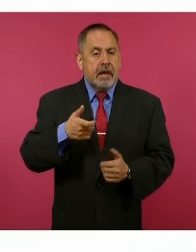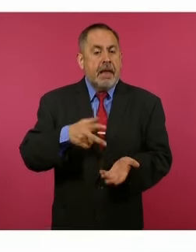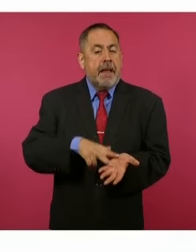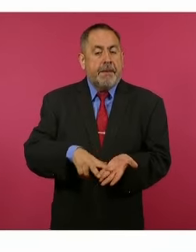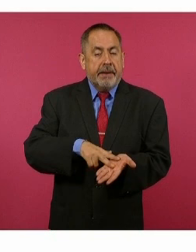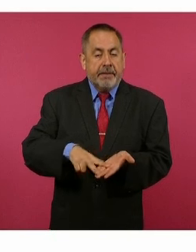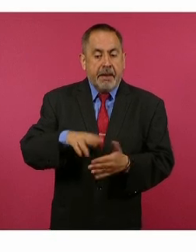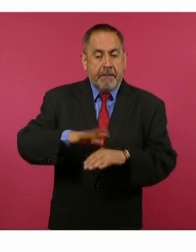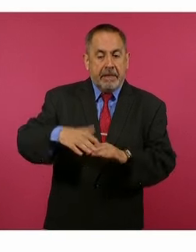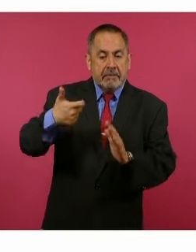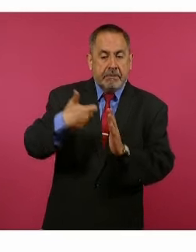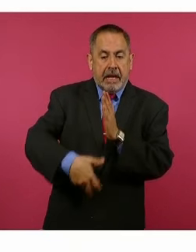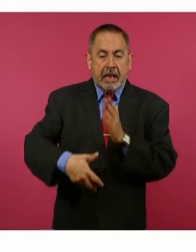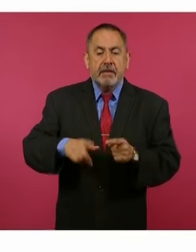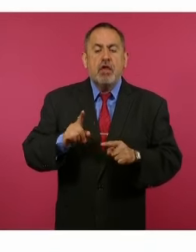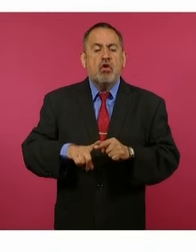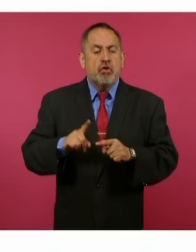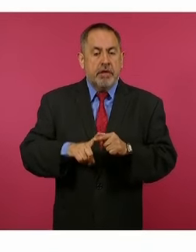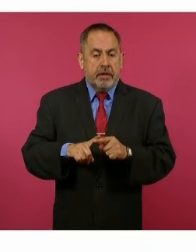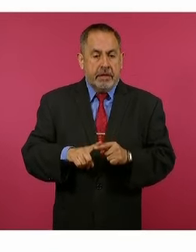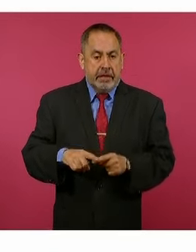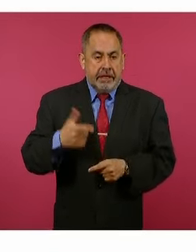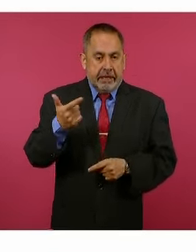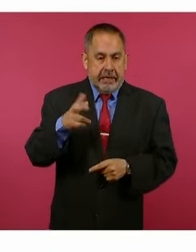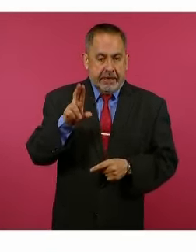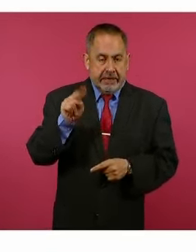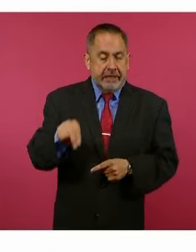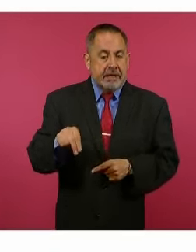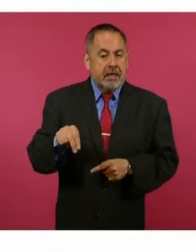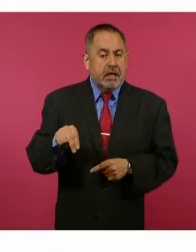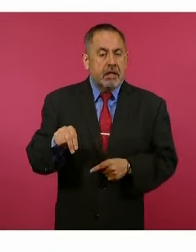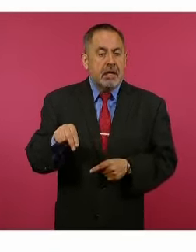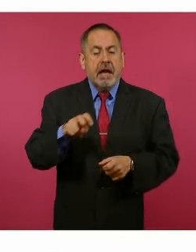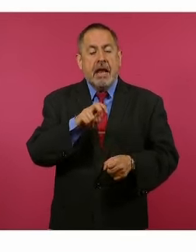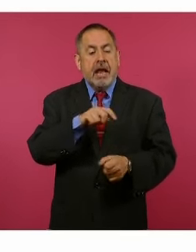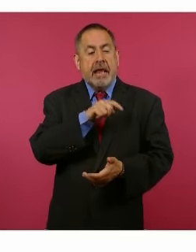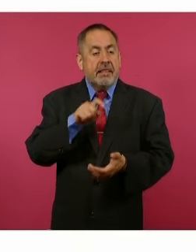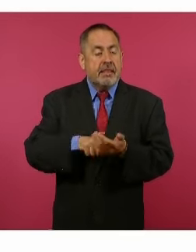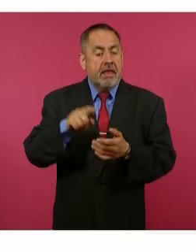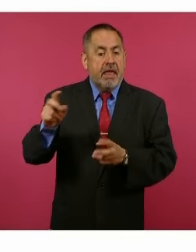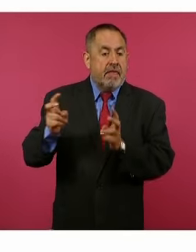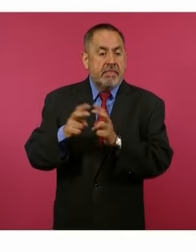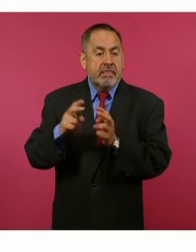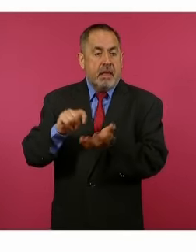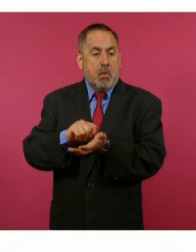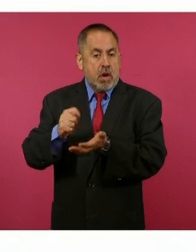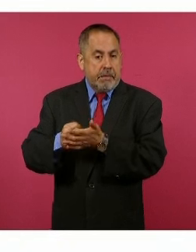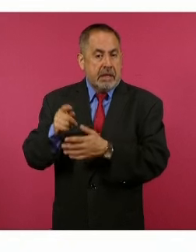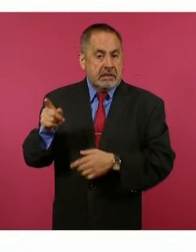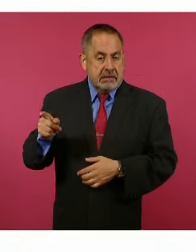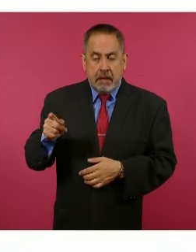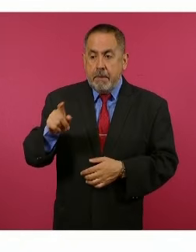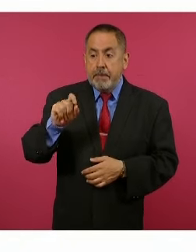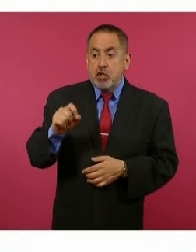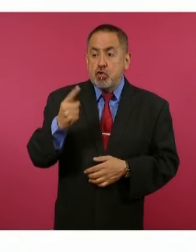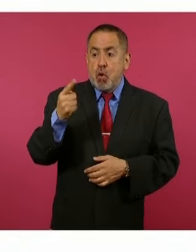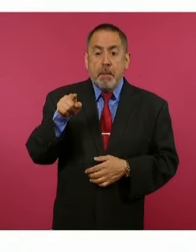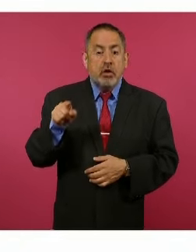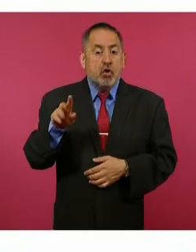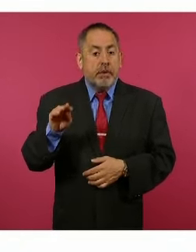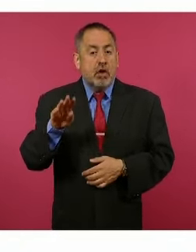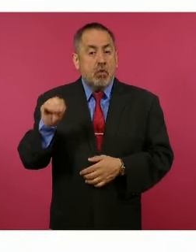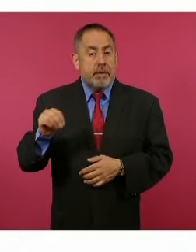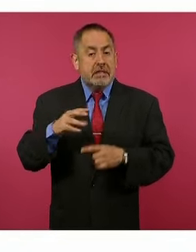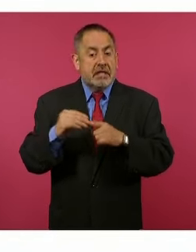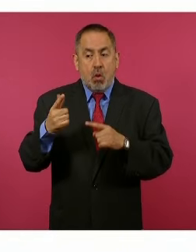tenemos las más baratas y vemos a grn José Luis Rodríguez berlanga en Altamira Tamaulipas 21 p99